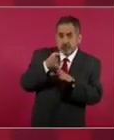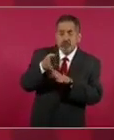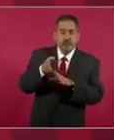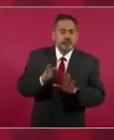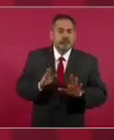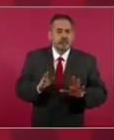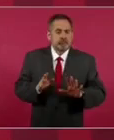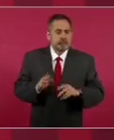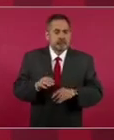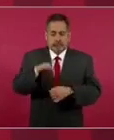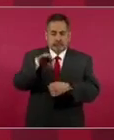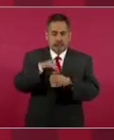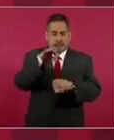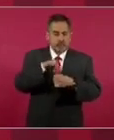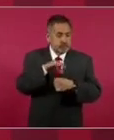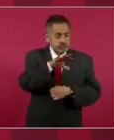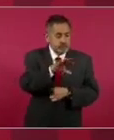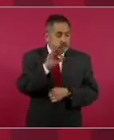elección